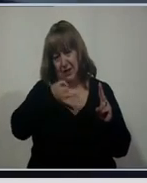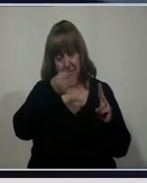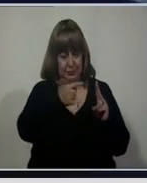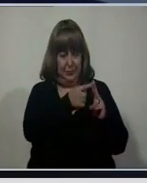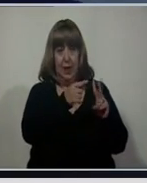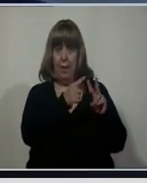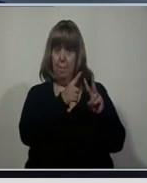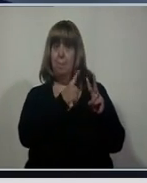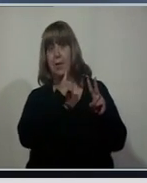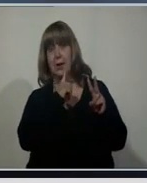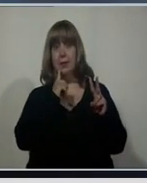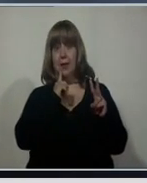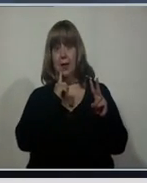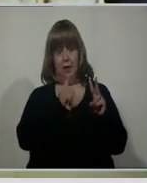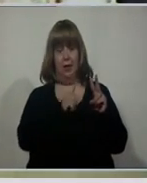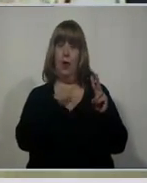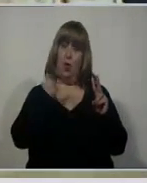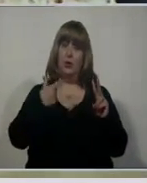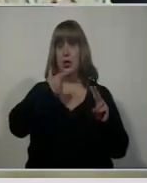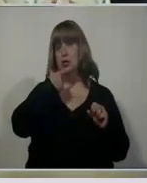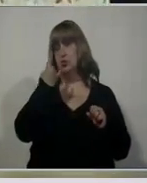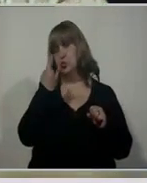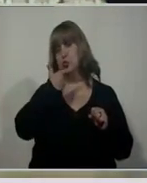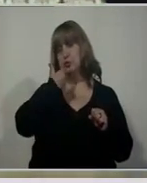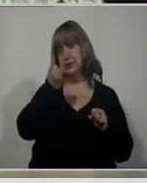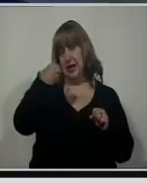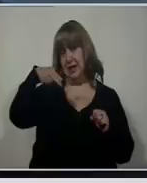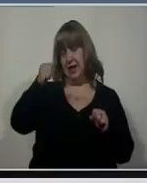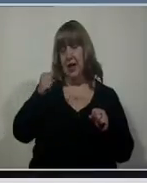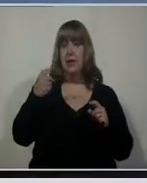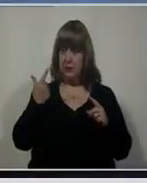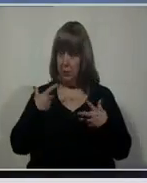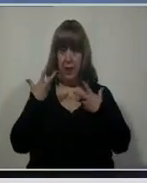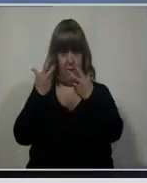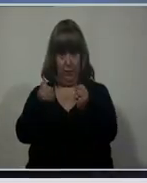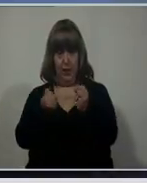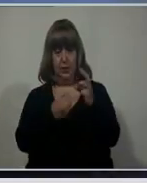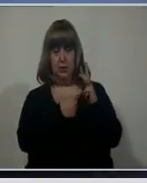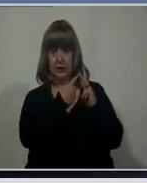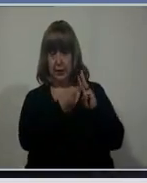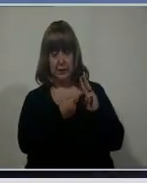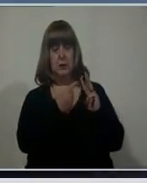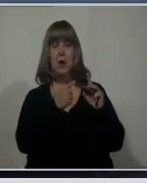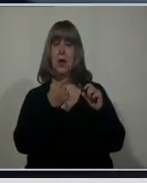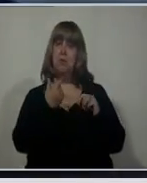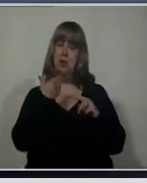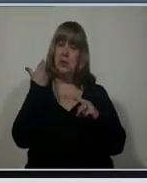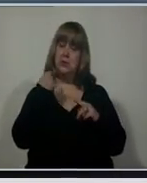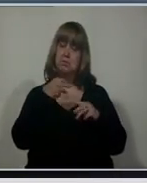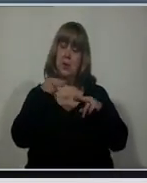mirtha y susana fueron las dos grandes famosas que permanentemente estuvieron defendiendo el gobierno mirtha ayer en su almuerzo